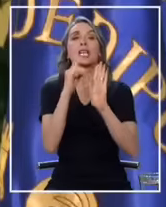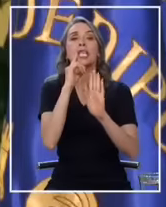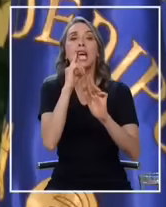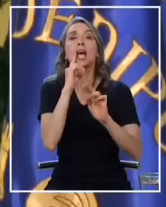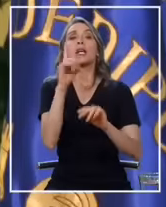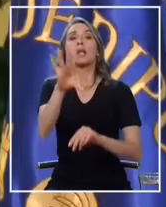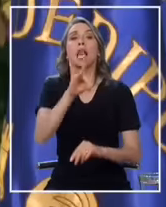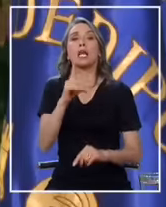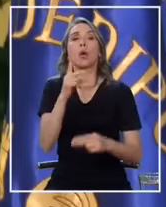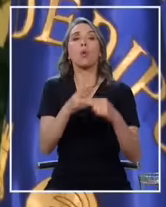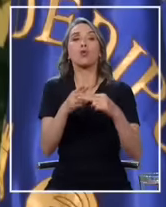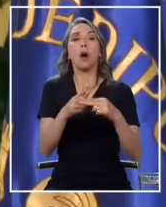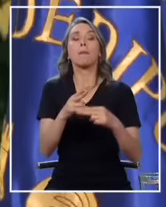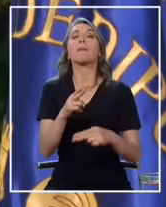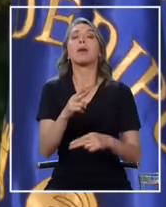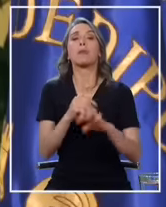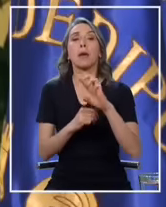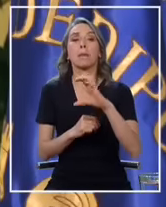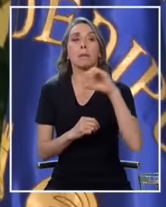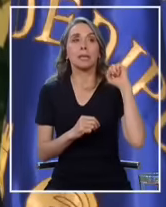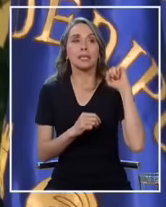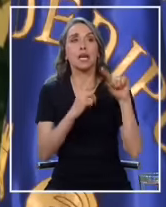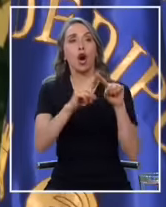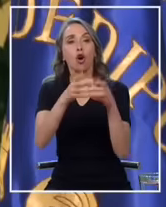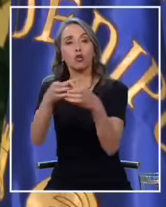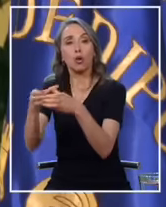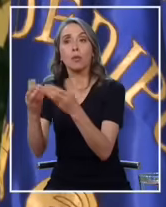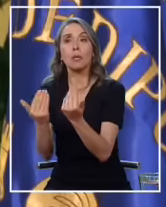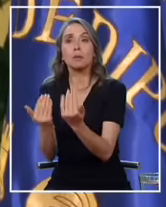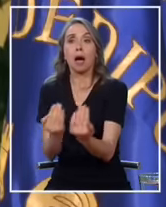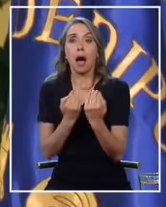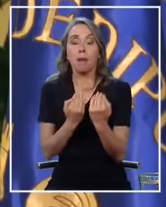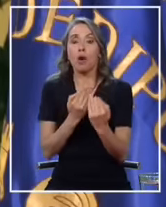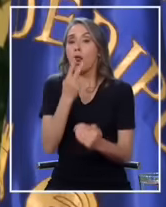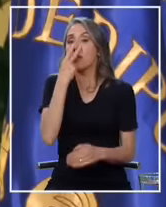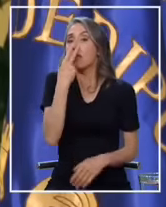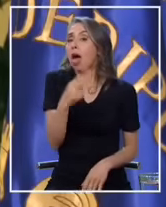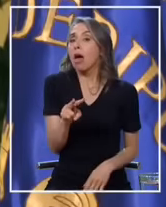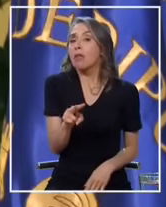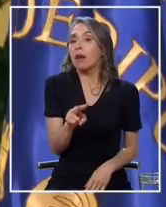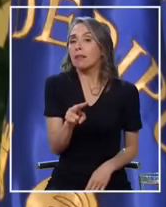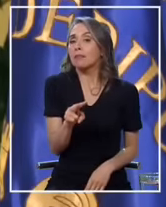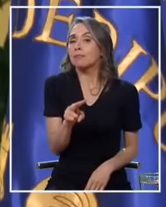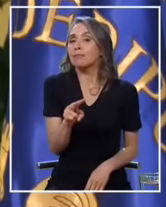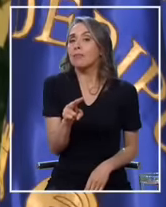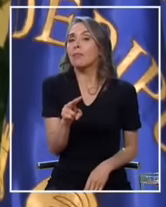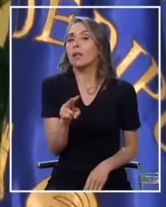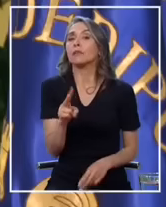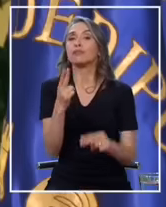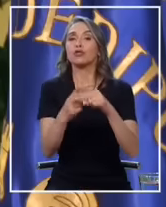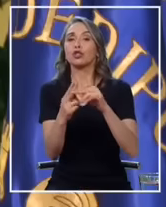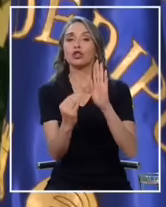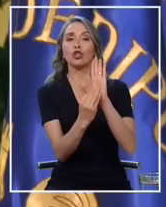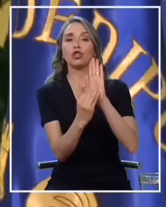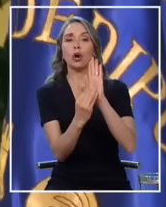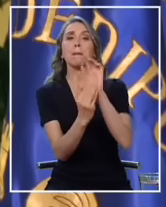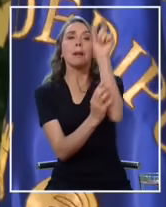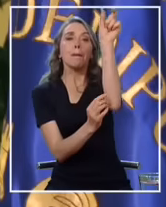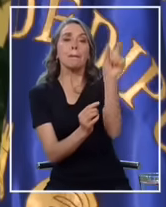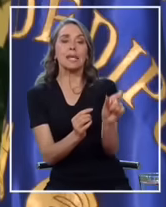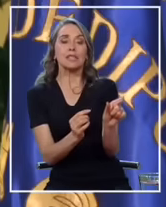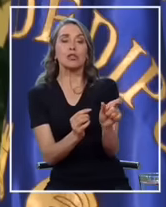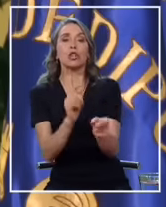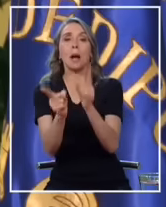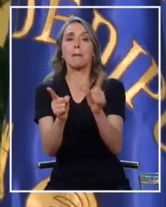Esperamos congregar, por supuesto, el apoyo también de otros sectores, pero reitero, no tiene que ver solamente con poner el nombre de una persona para